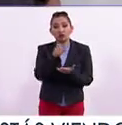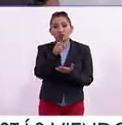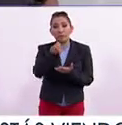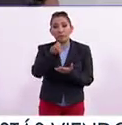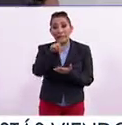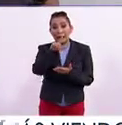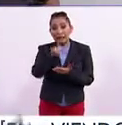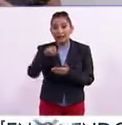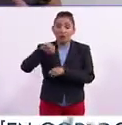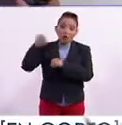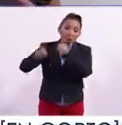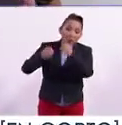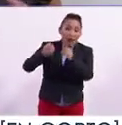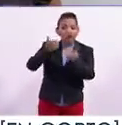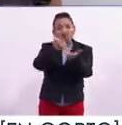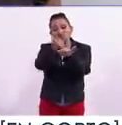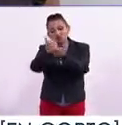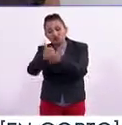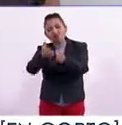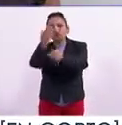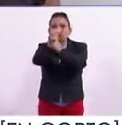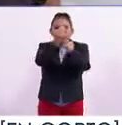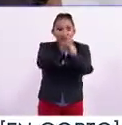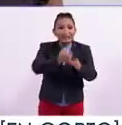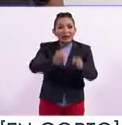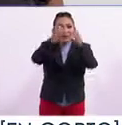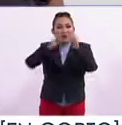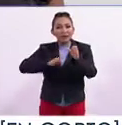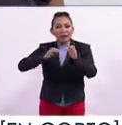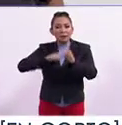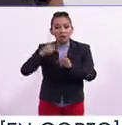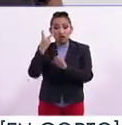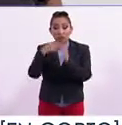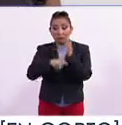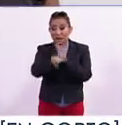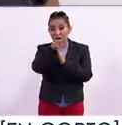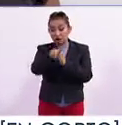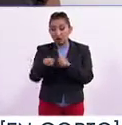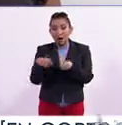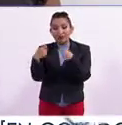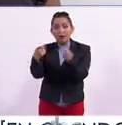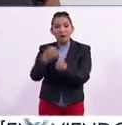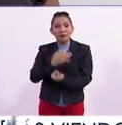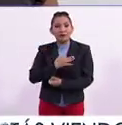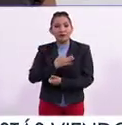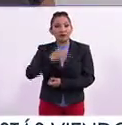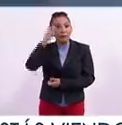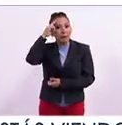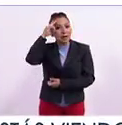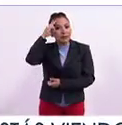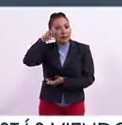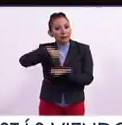de edificios históricos lo hicieron acreedor en 2018 de la Medalla Bellas Artes de Arquitectura.